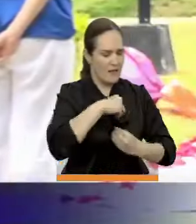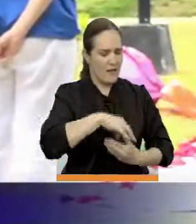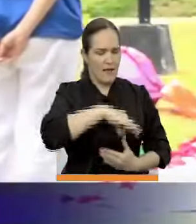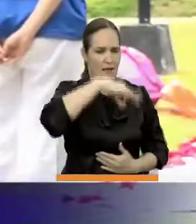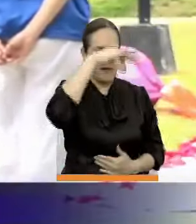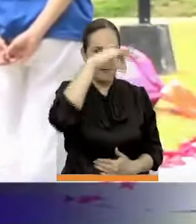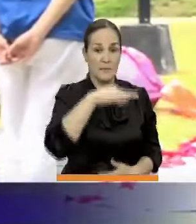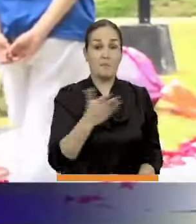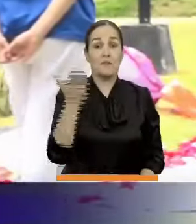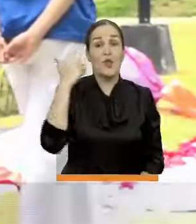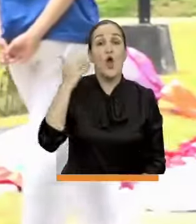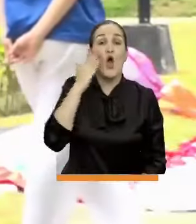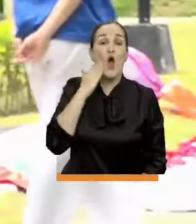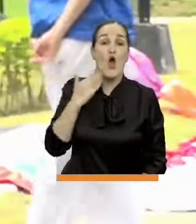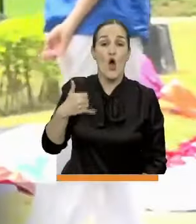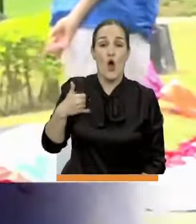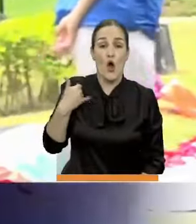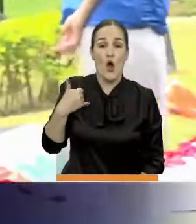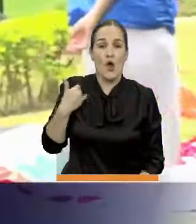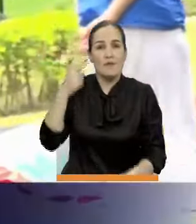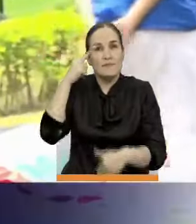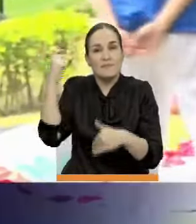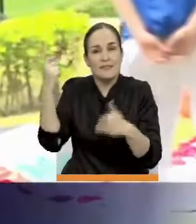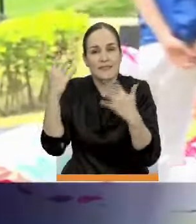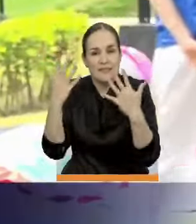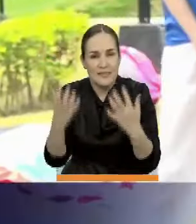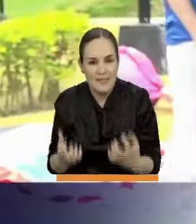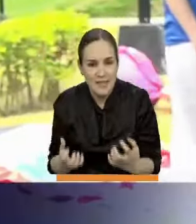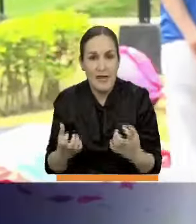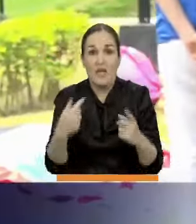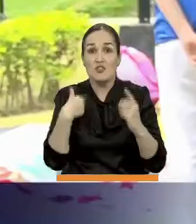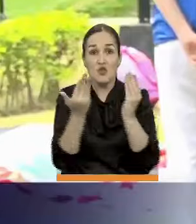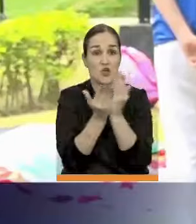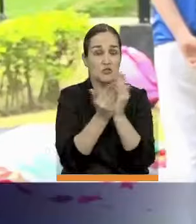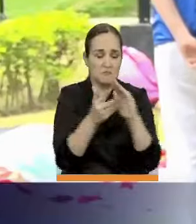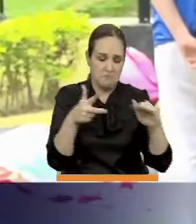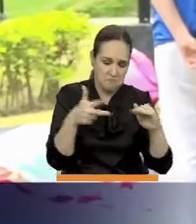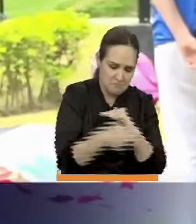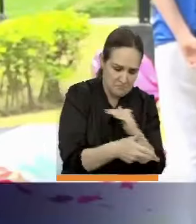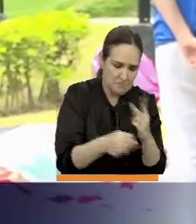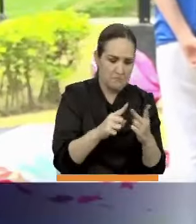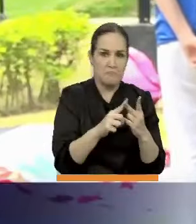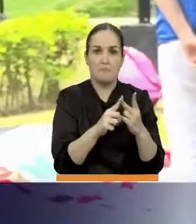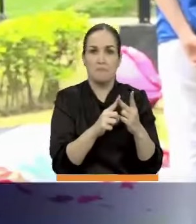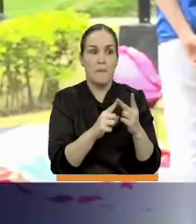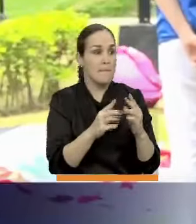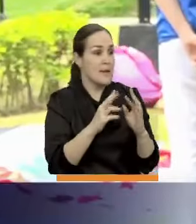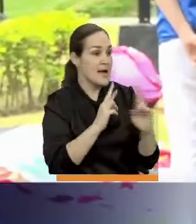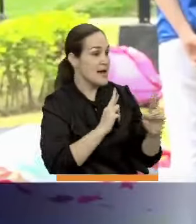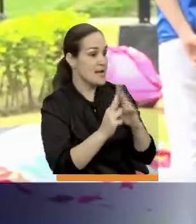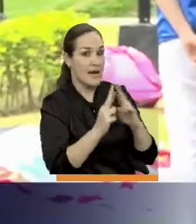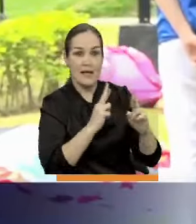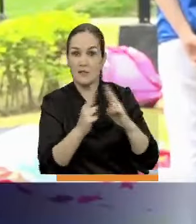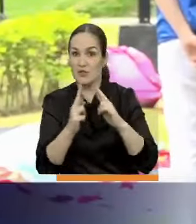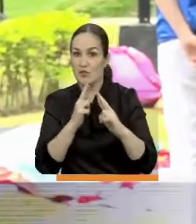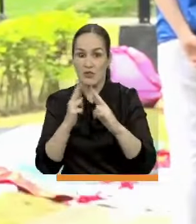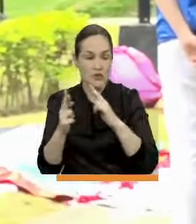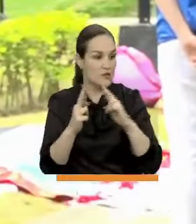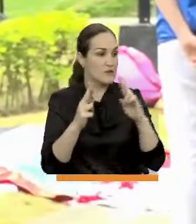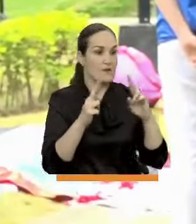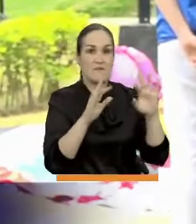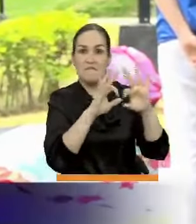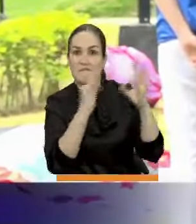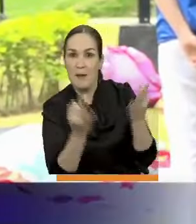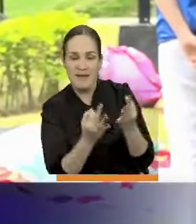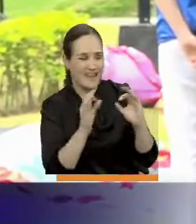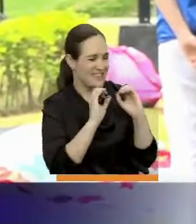era una joven eh con muchas ilusiones corté mis estudios corté mis relaciones eh de de